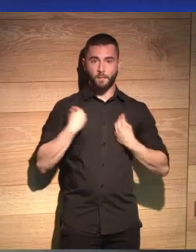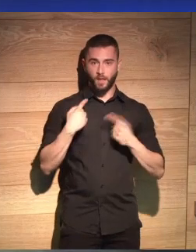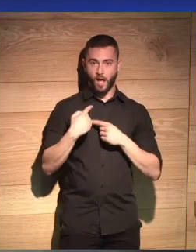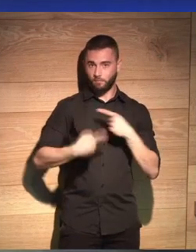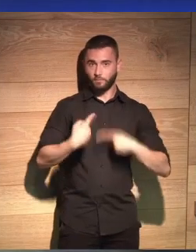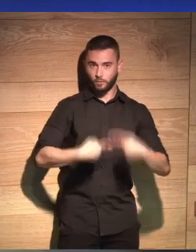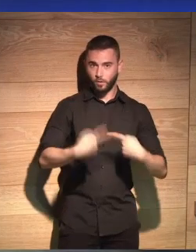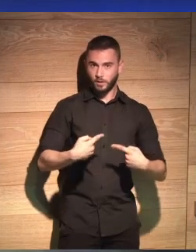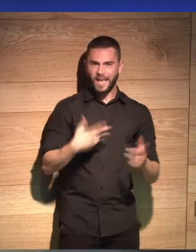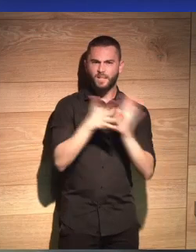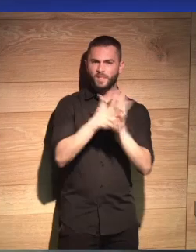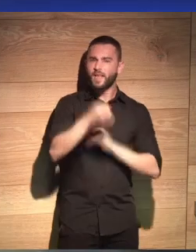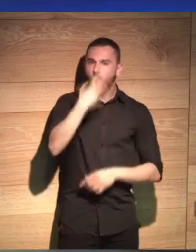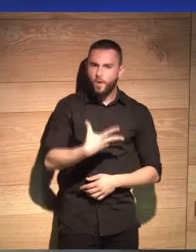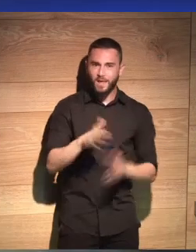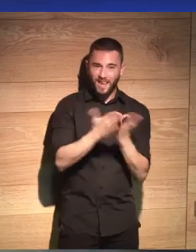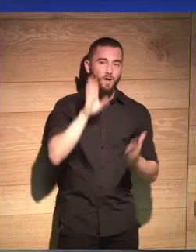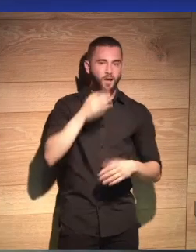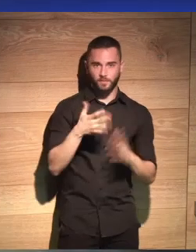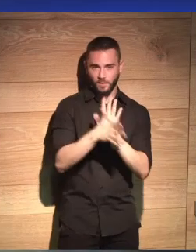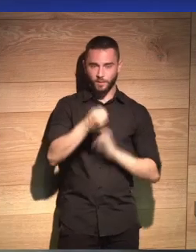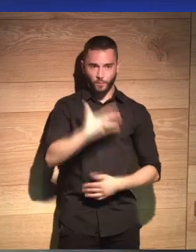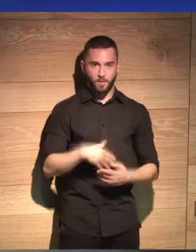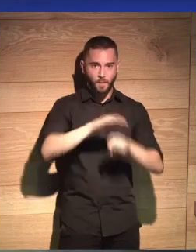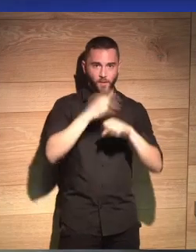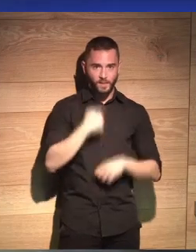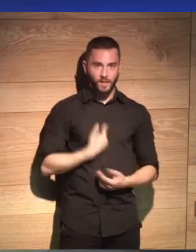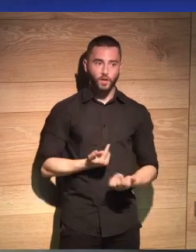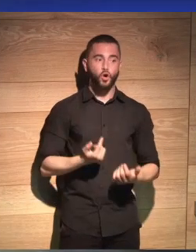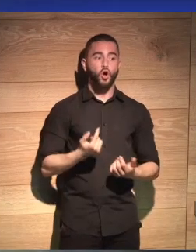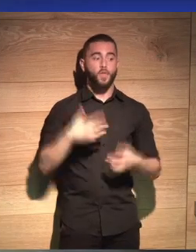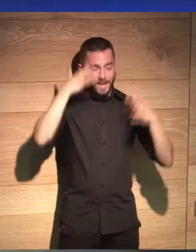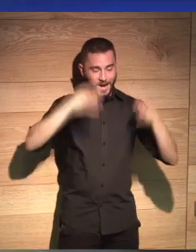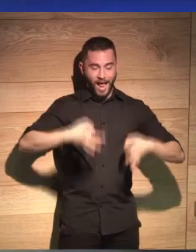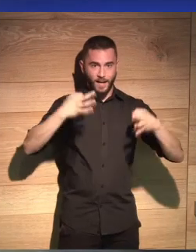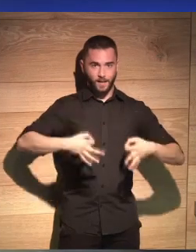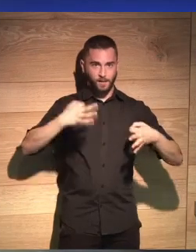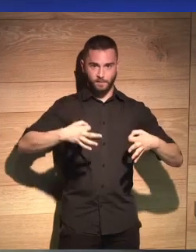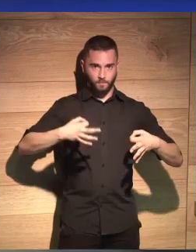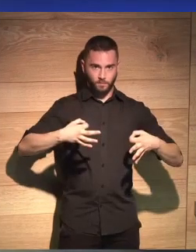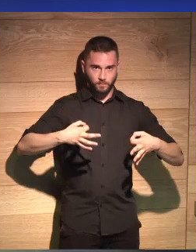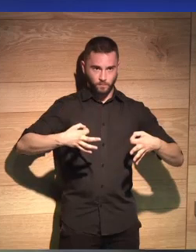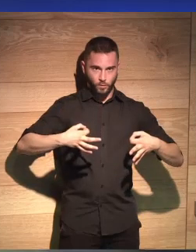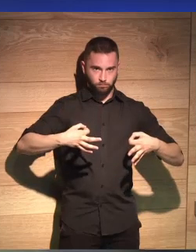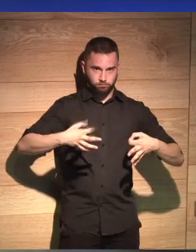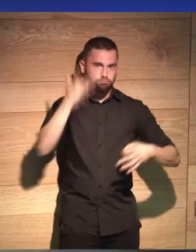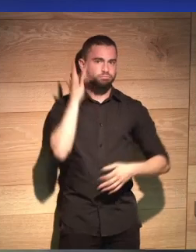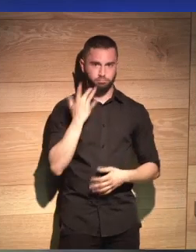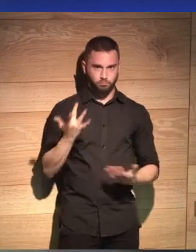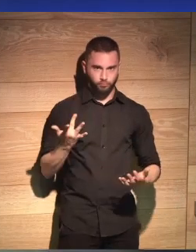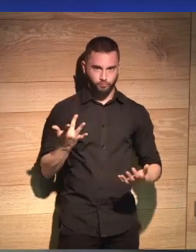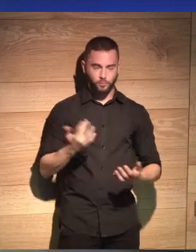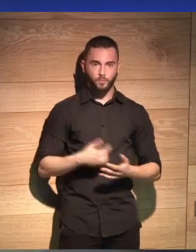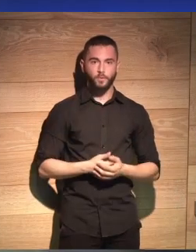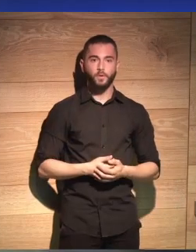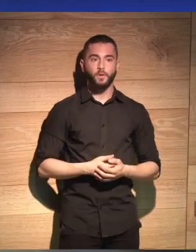narrado. Un amigo mío, que no voy a decir quién es, pero que es partidario del realismo más acérrimo en todos los sentidos,